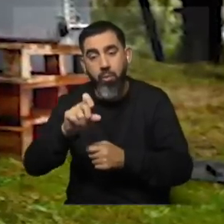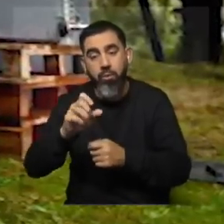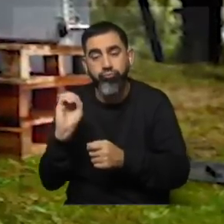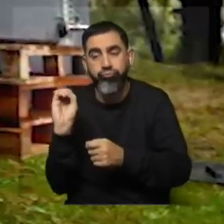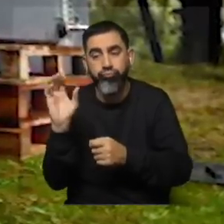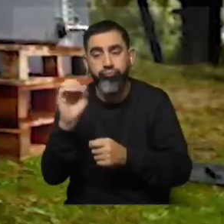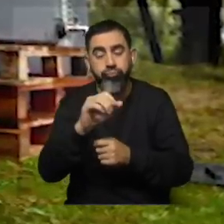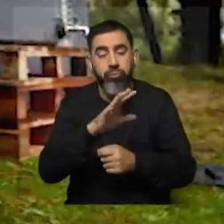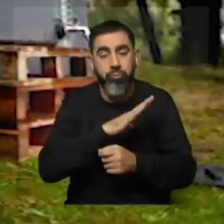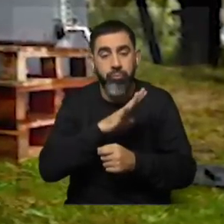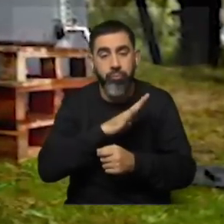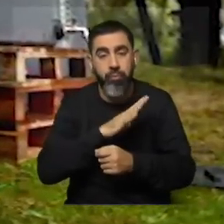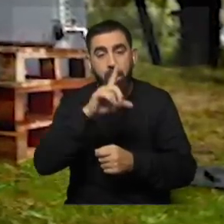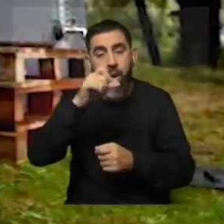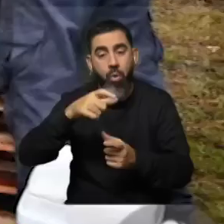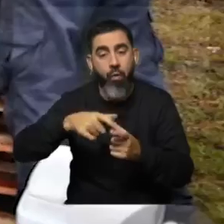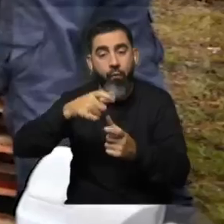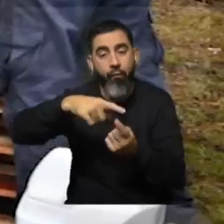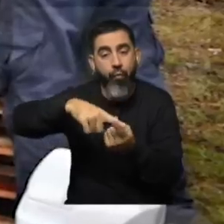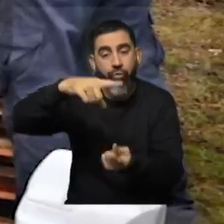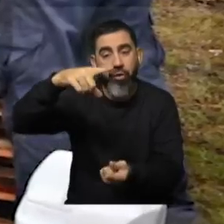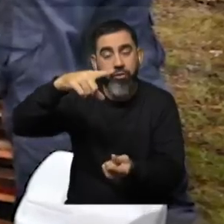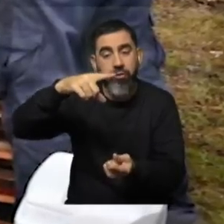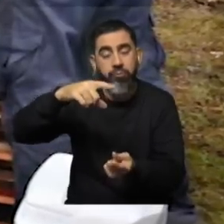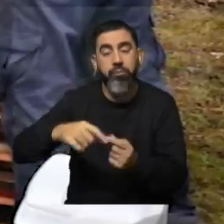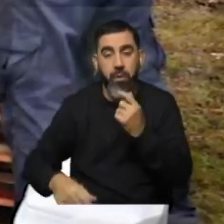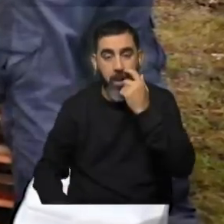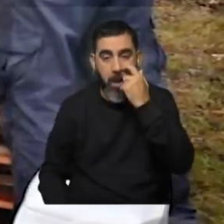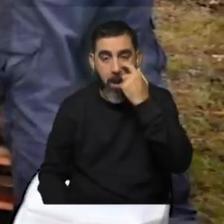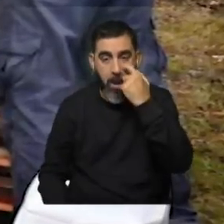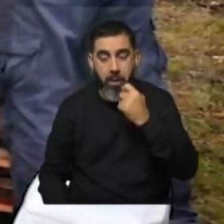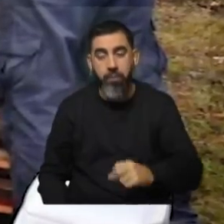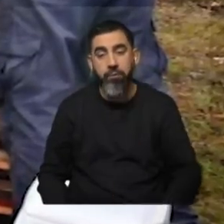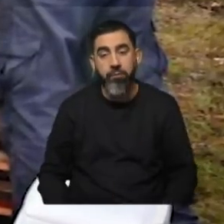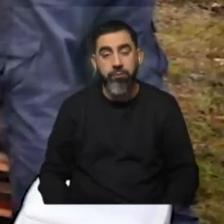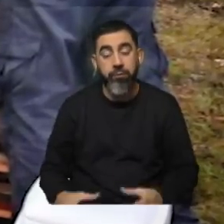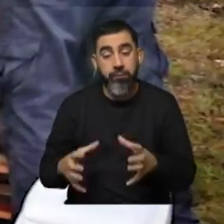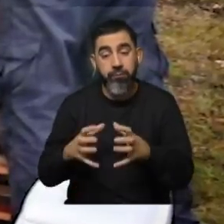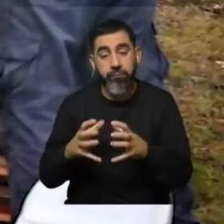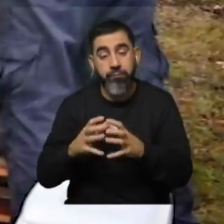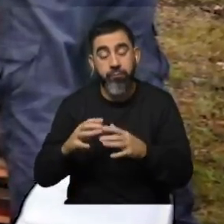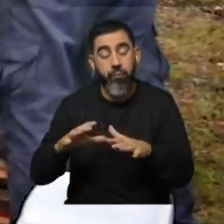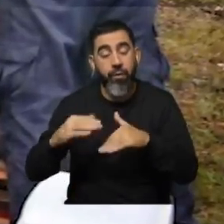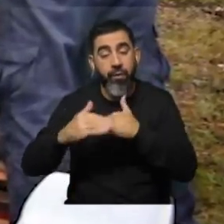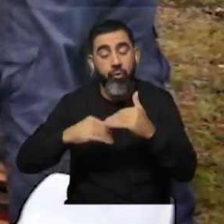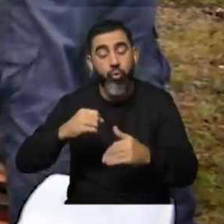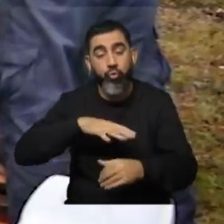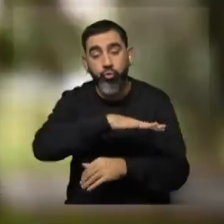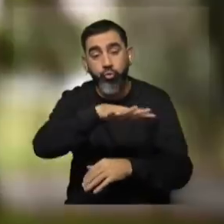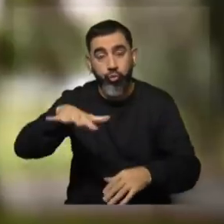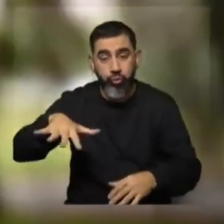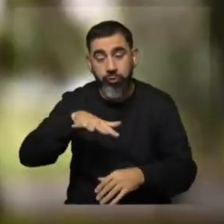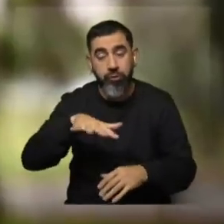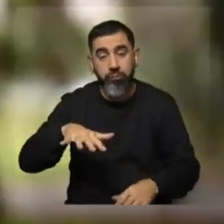repartiendo el agua embotellada a nivel de desde nuestro equipo de desarrollo social O desarrollo humano